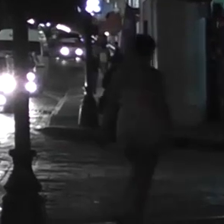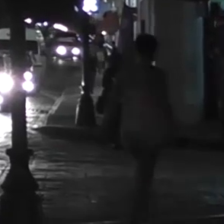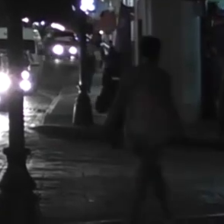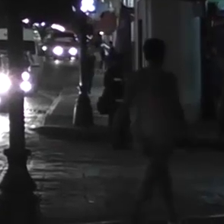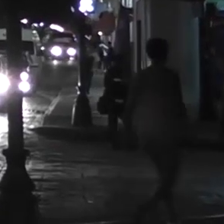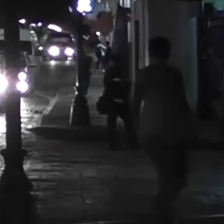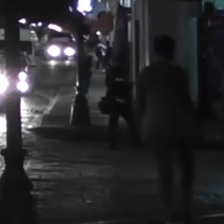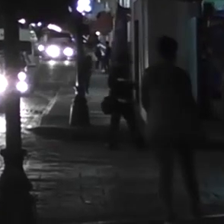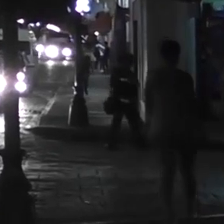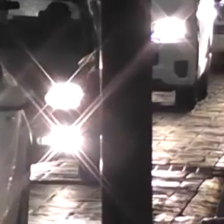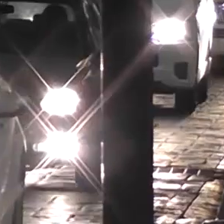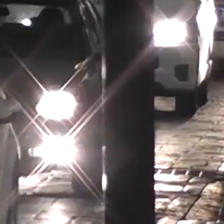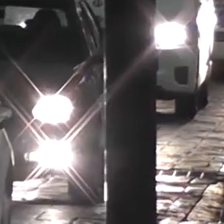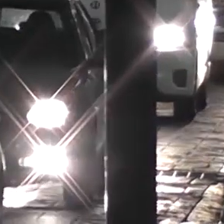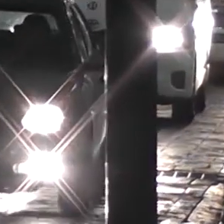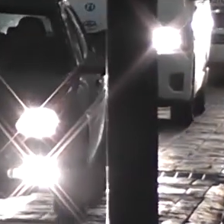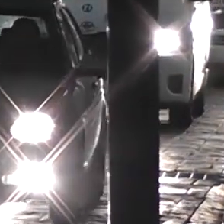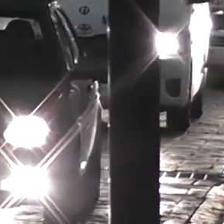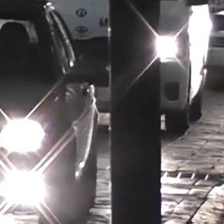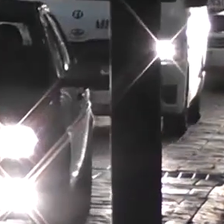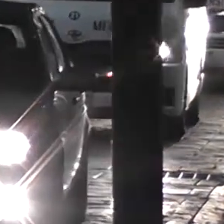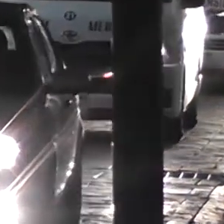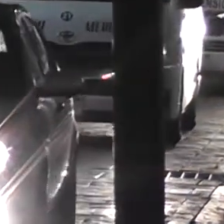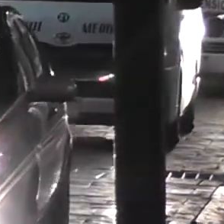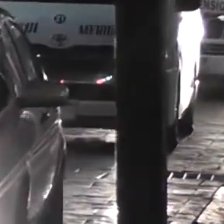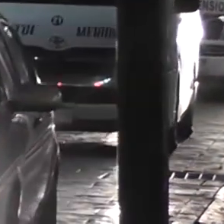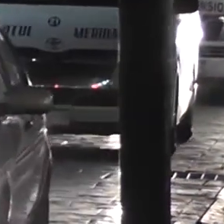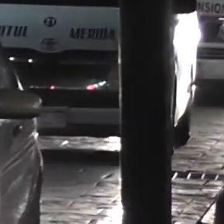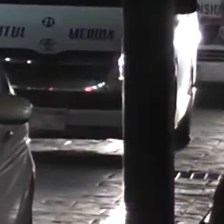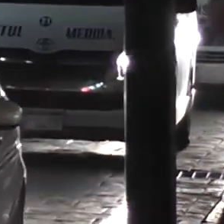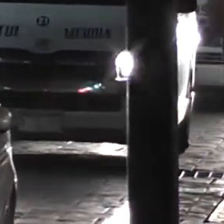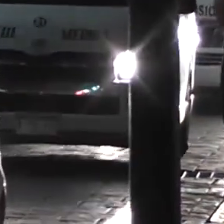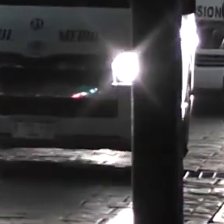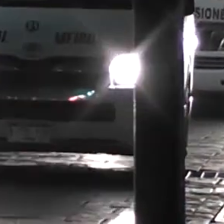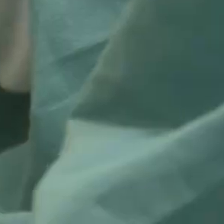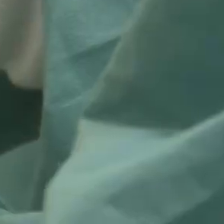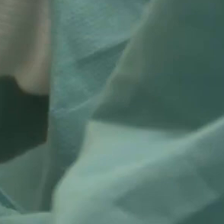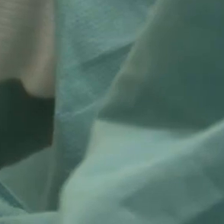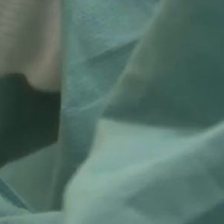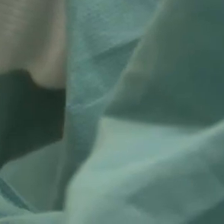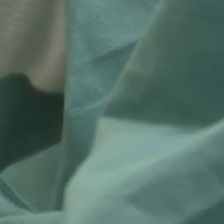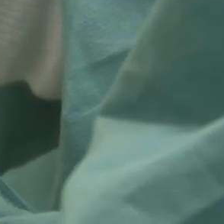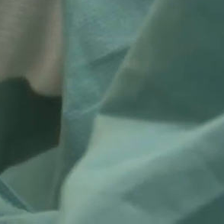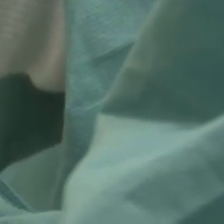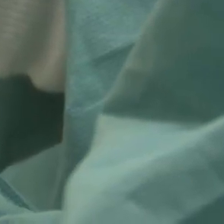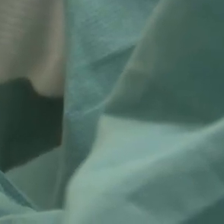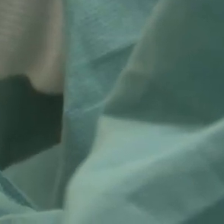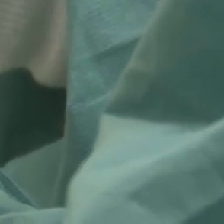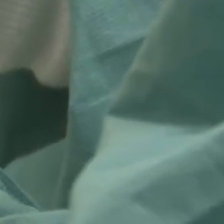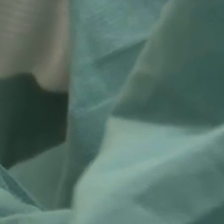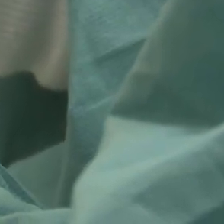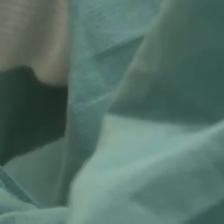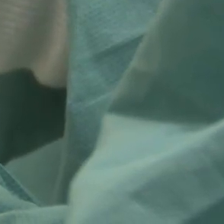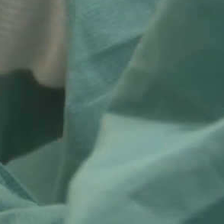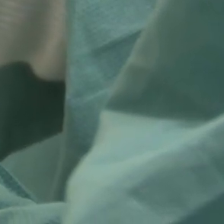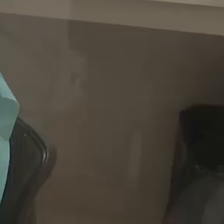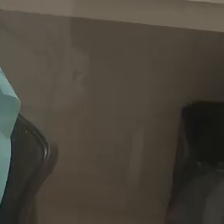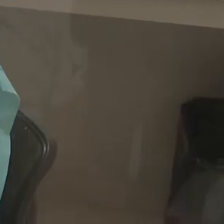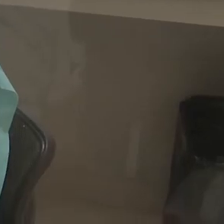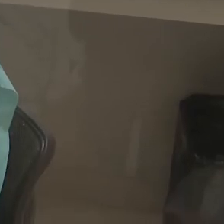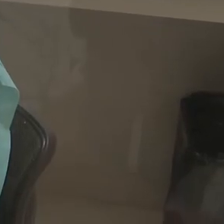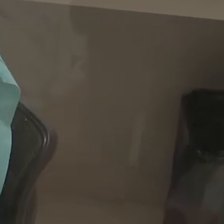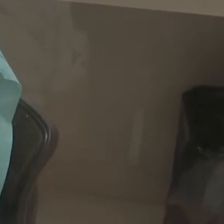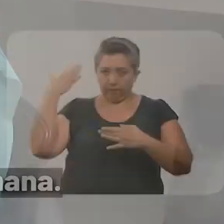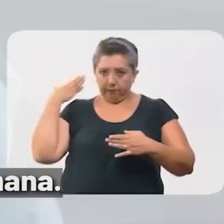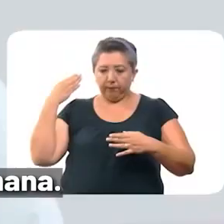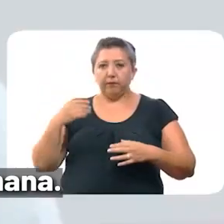tres medidas que serán vigentes a partir de mañana jueves. Incluso las autoridades señalan la posibilidad de una nueva cepa que podría estar